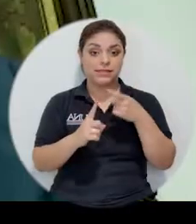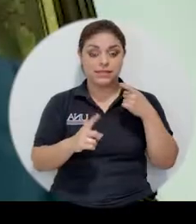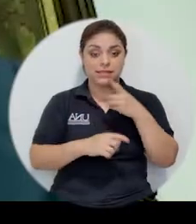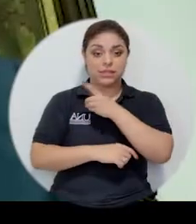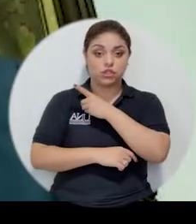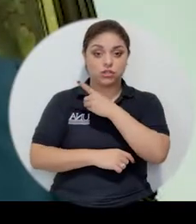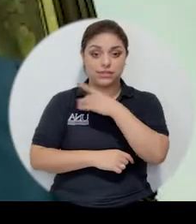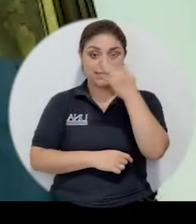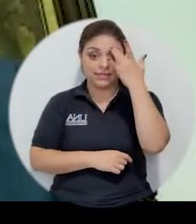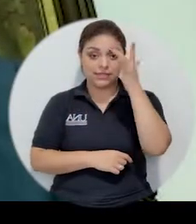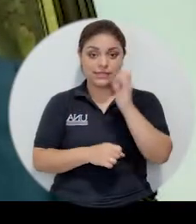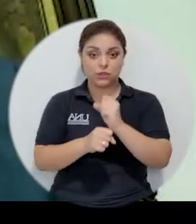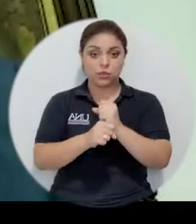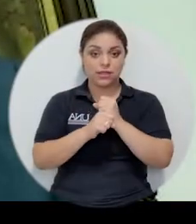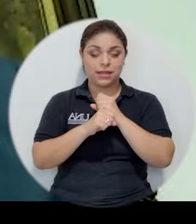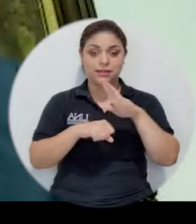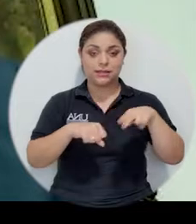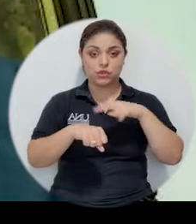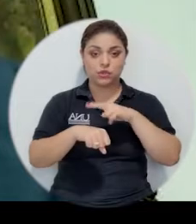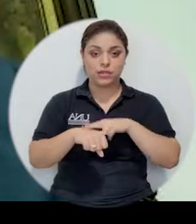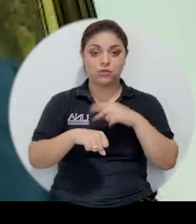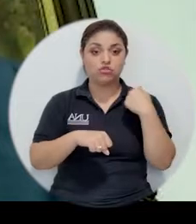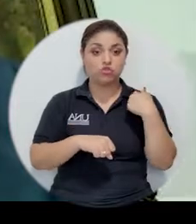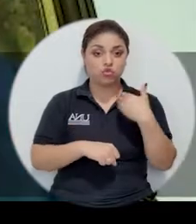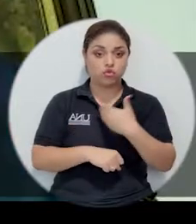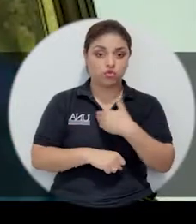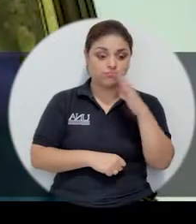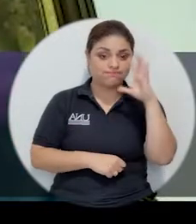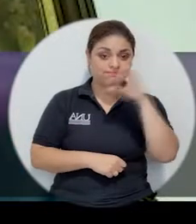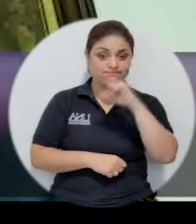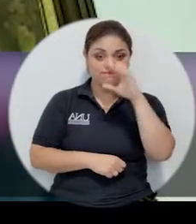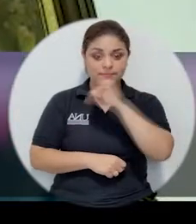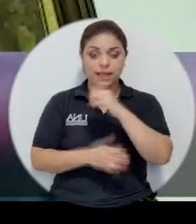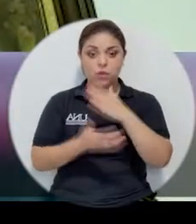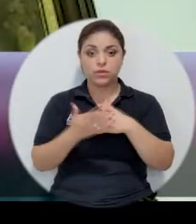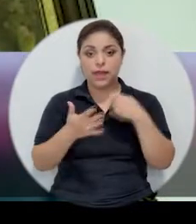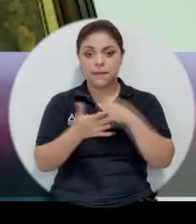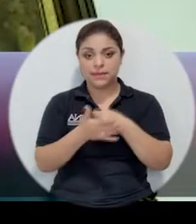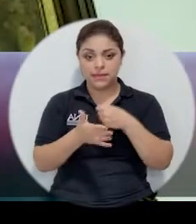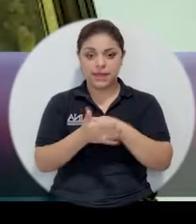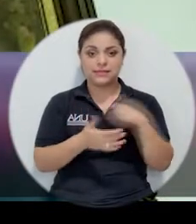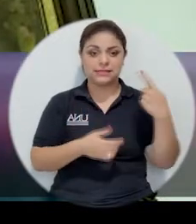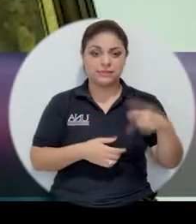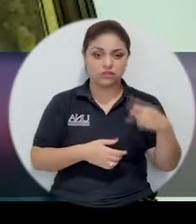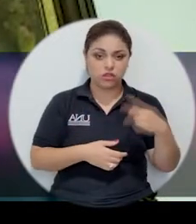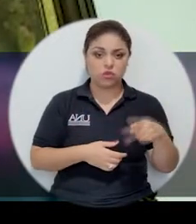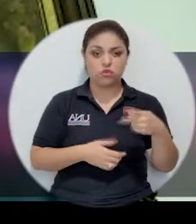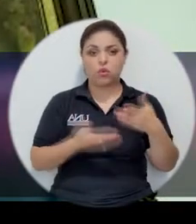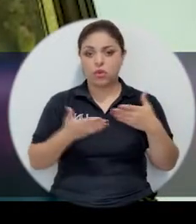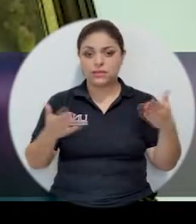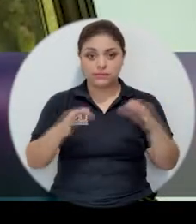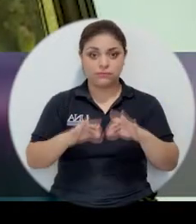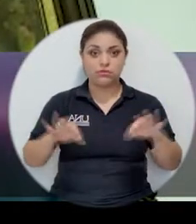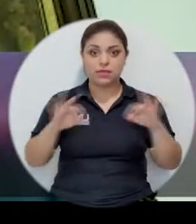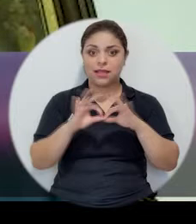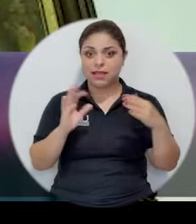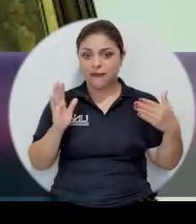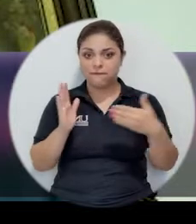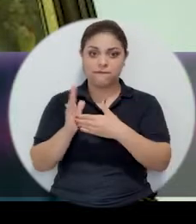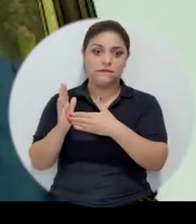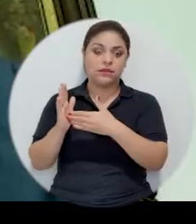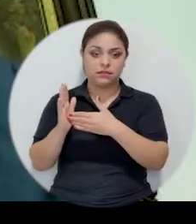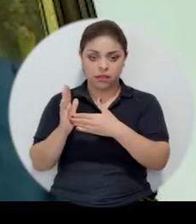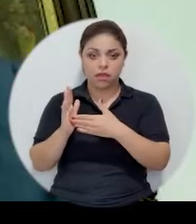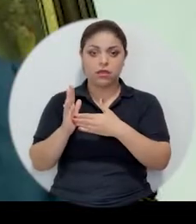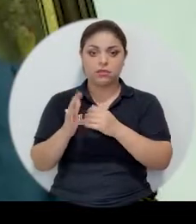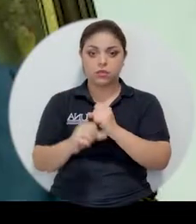Bueno, desde la Dirección de Inteligencia y Seguridad Nacional hemos identificado varios amenazas, riesgos, fenómenos importantes que están afectando